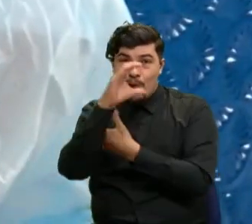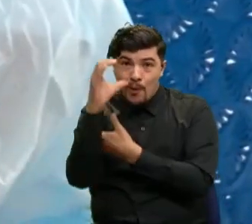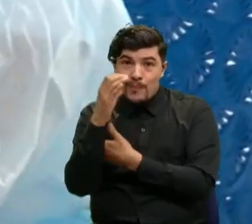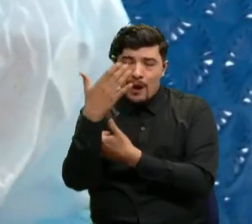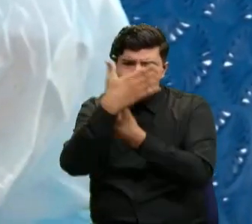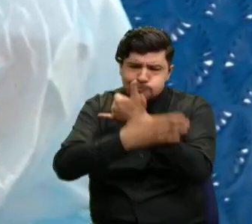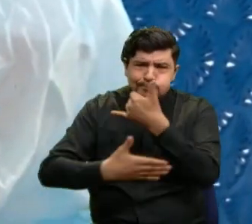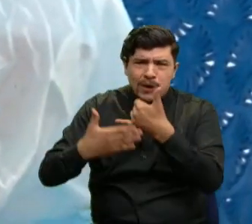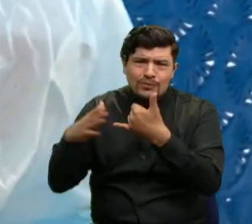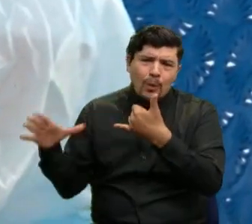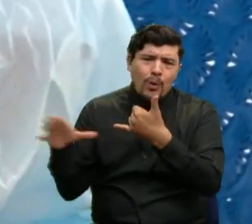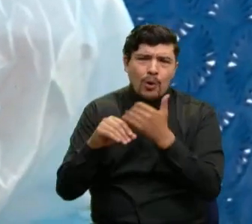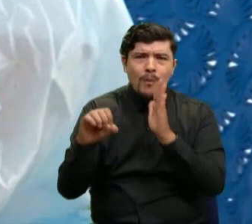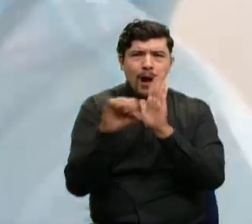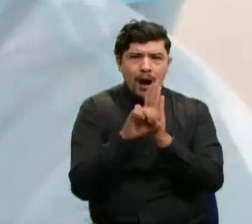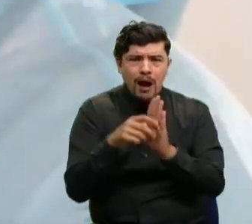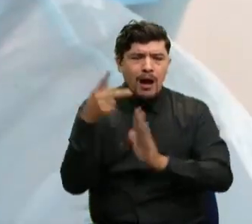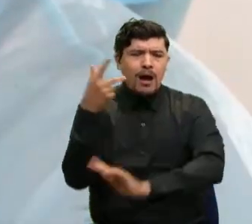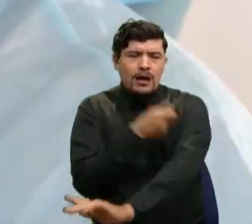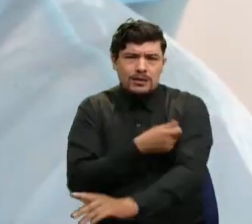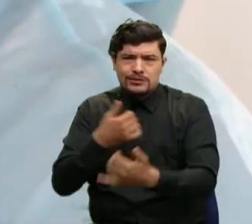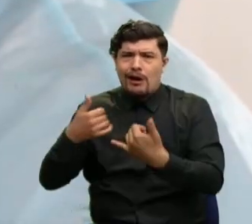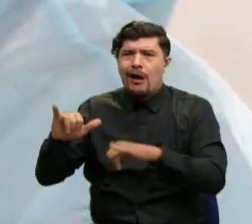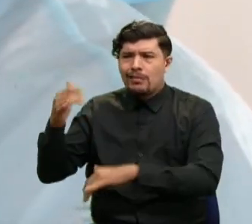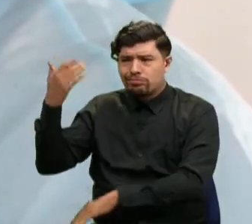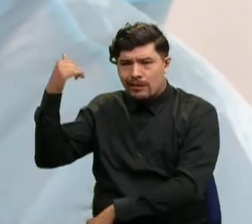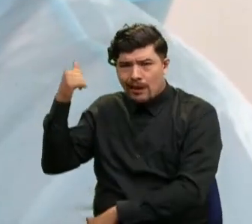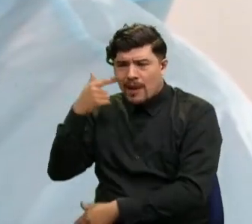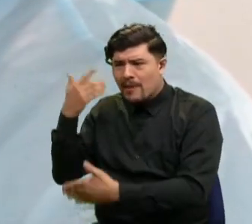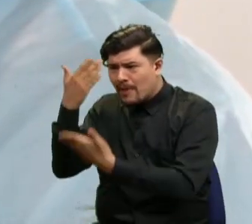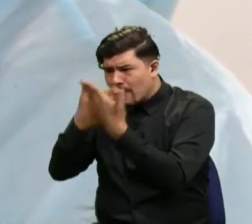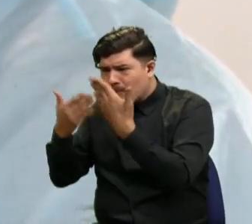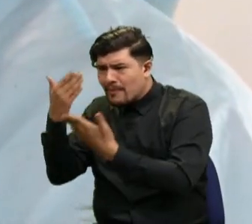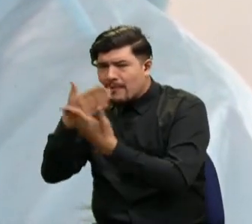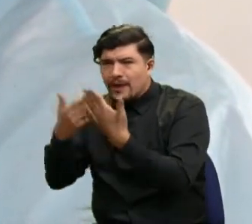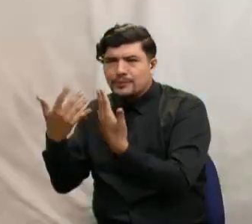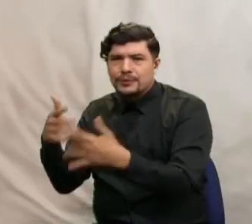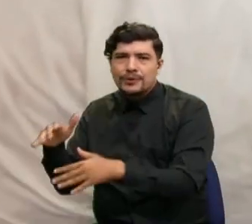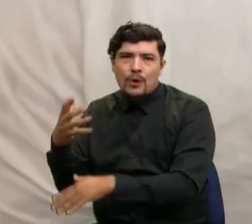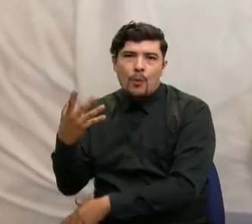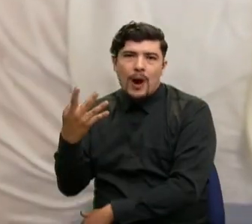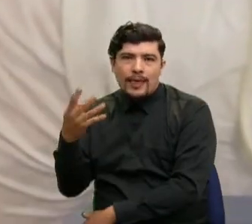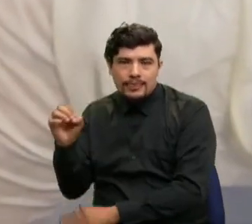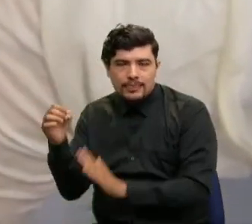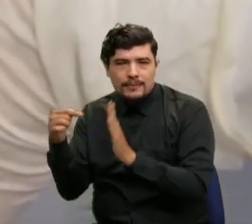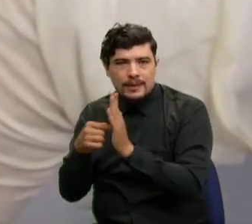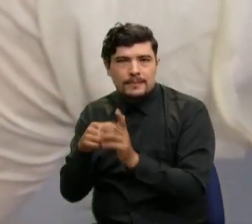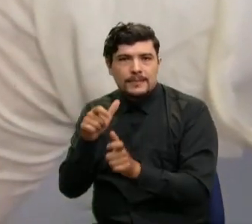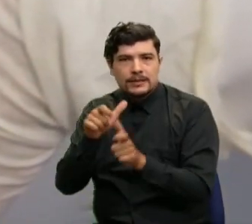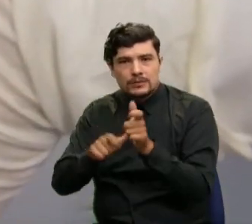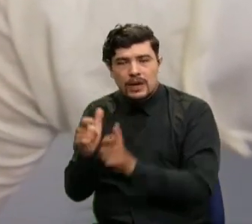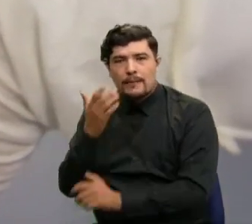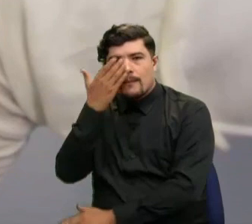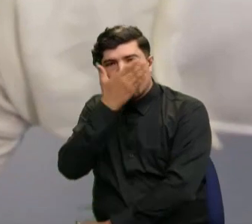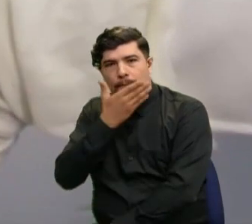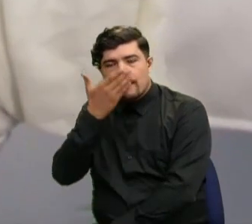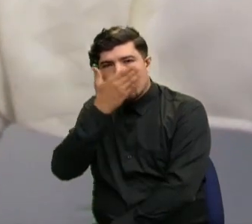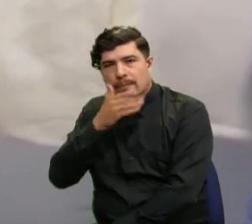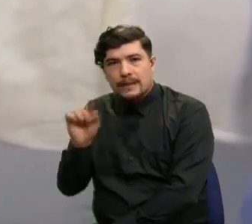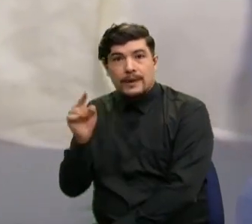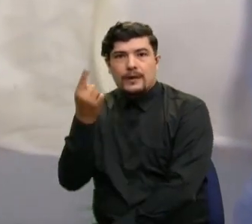colombiano, todas las vacunas ya han participado en estudios de más de 40.000 personas y han mostrado eficacias